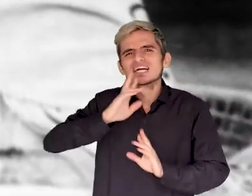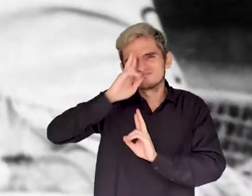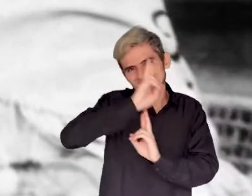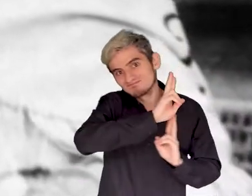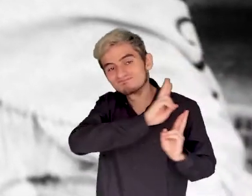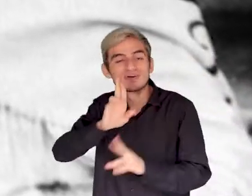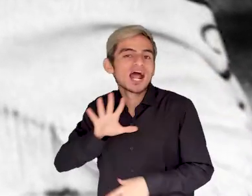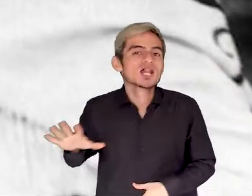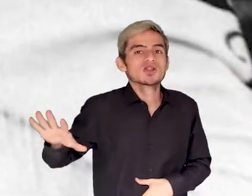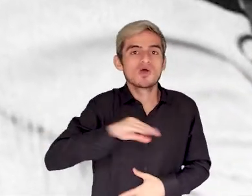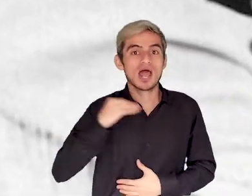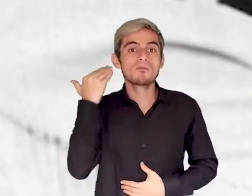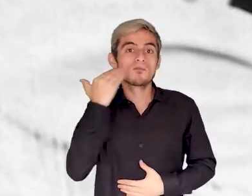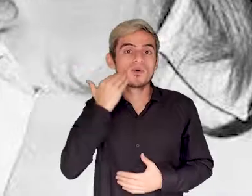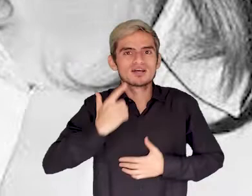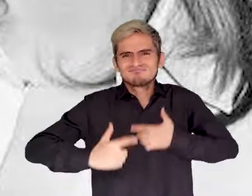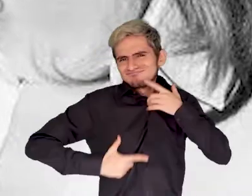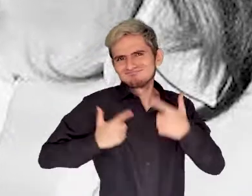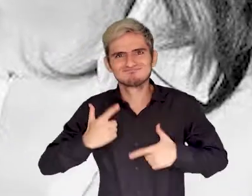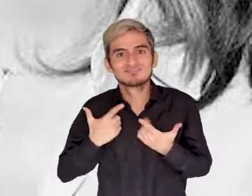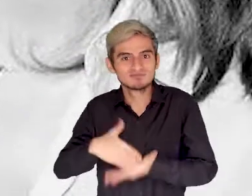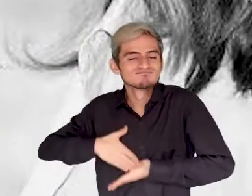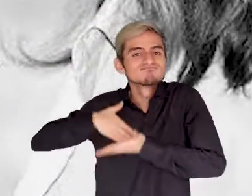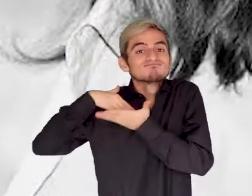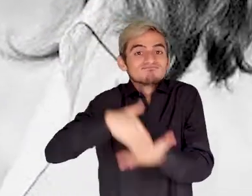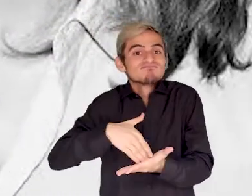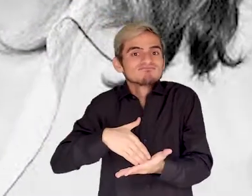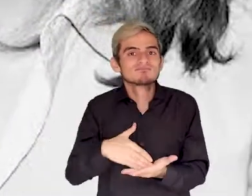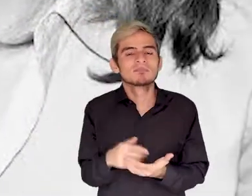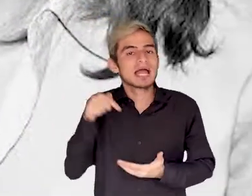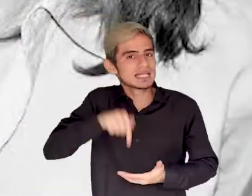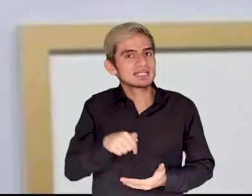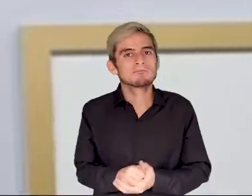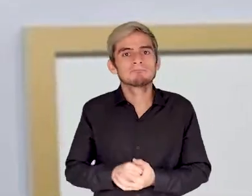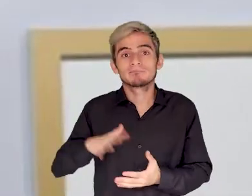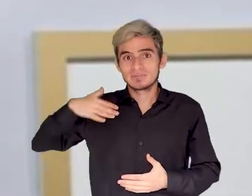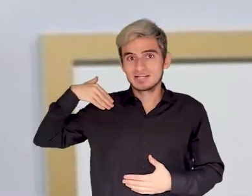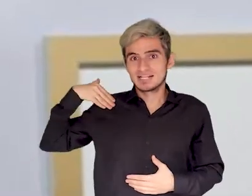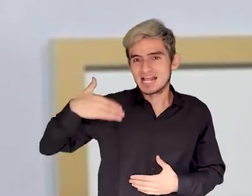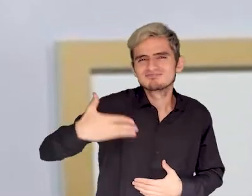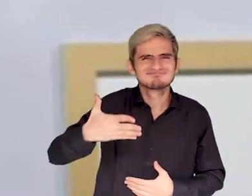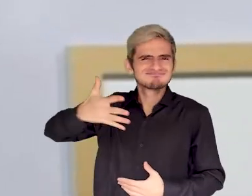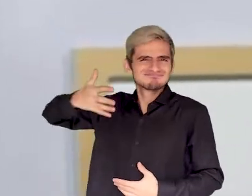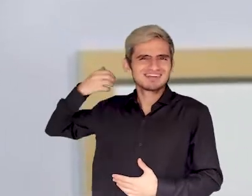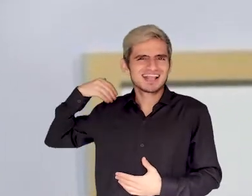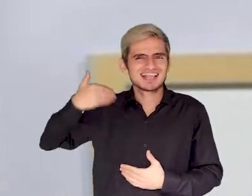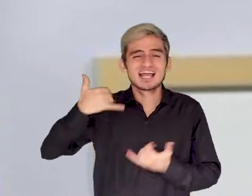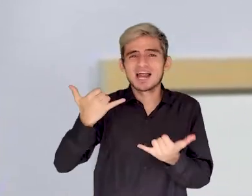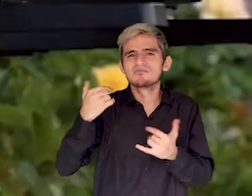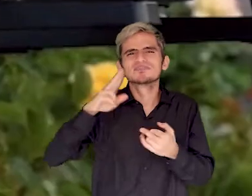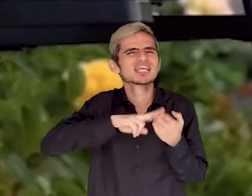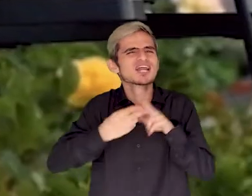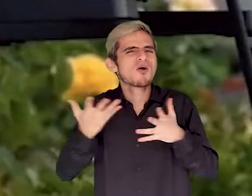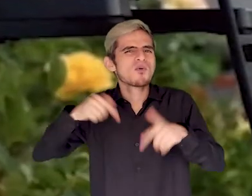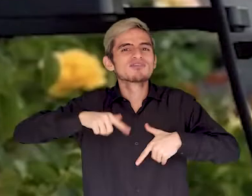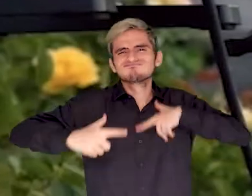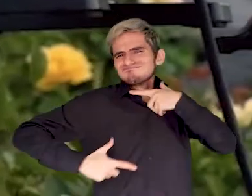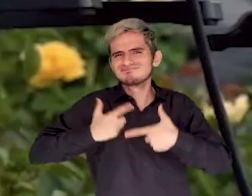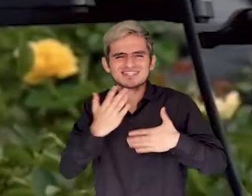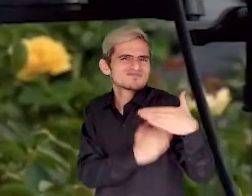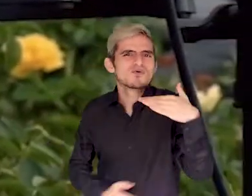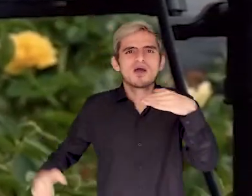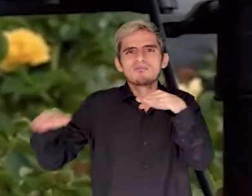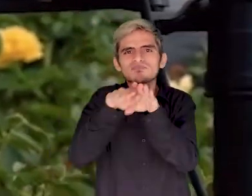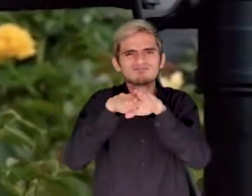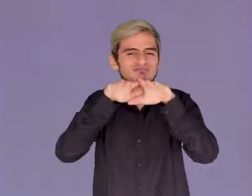eso, hemos decidido dedicar esta temporada especialmente a todas esas almas rebeldes y valientes, mujeres que fueron, son y